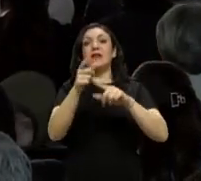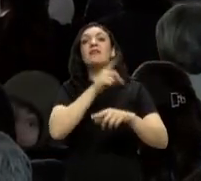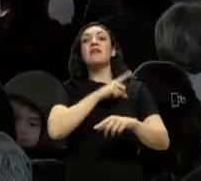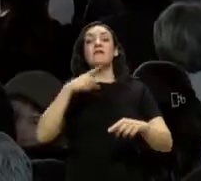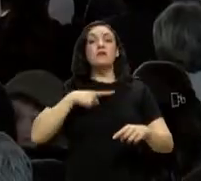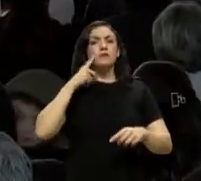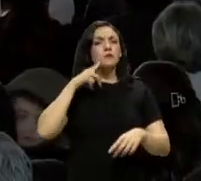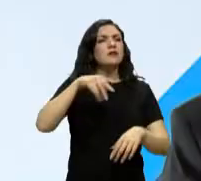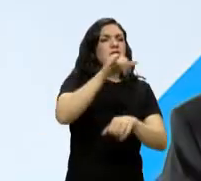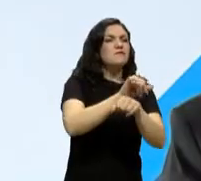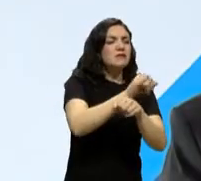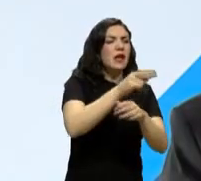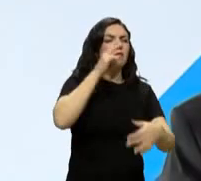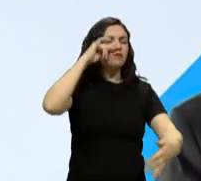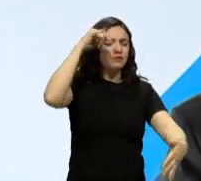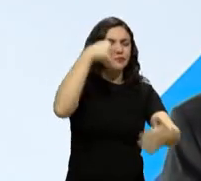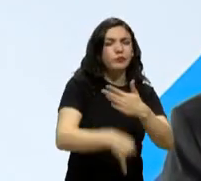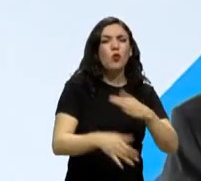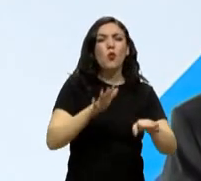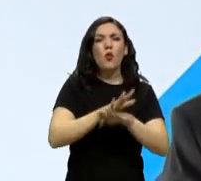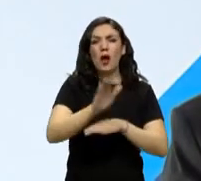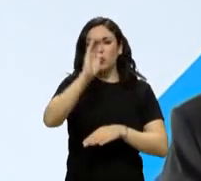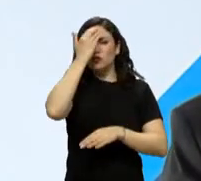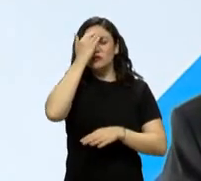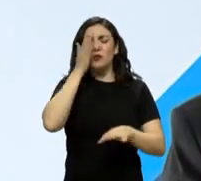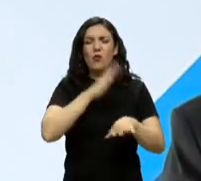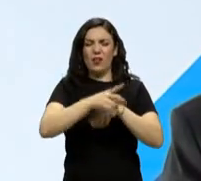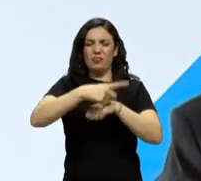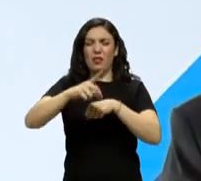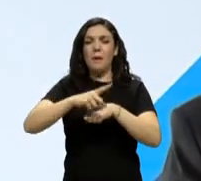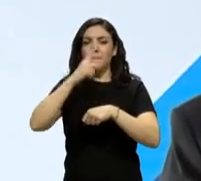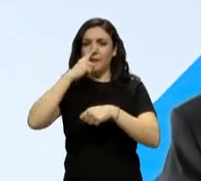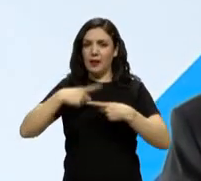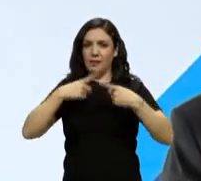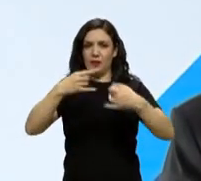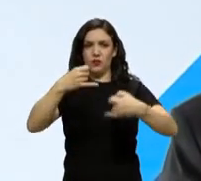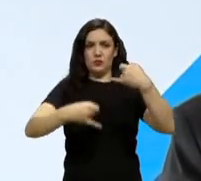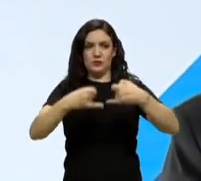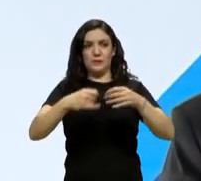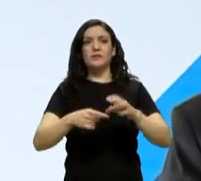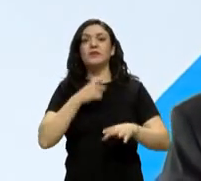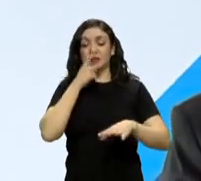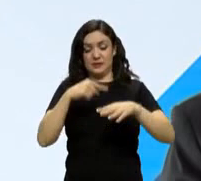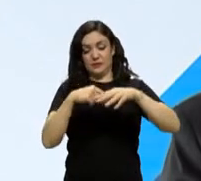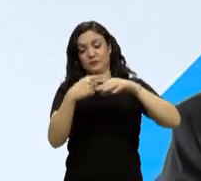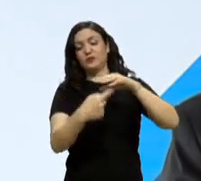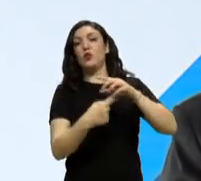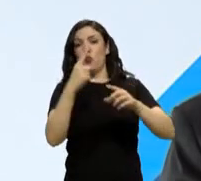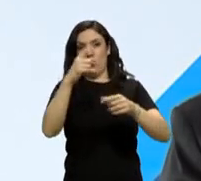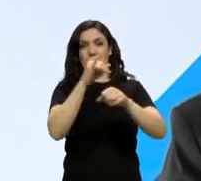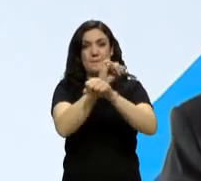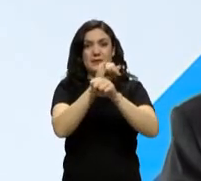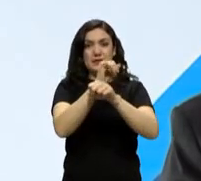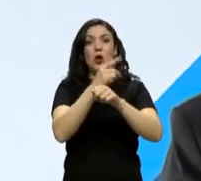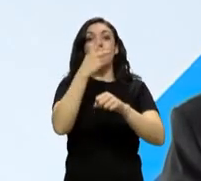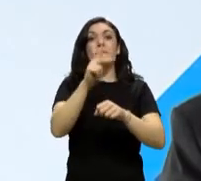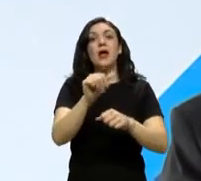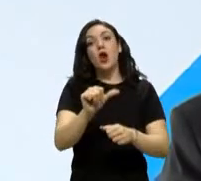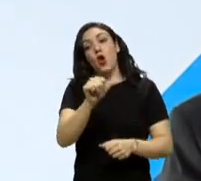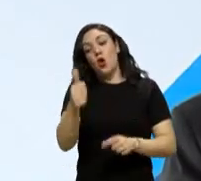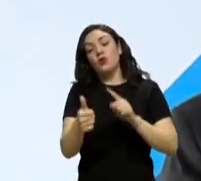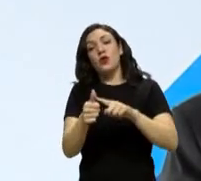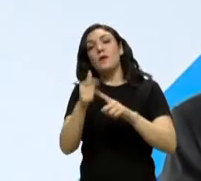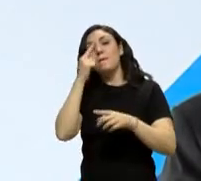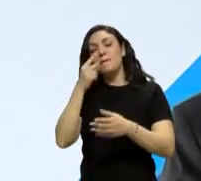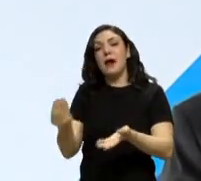de los delitos y la impartición de Justicia si una de estas patas que es la investigación pero también es la aplicación de la